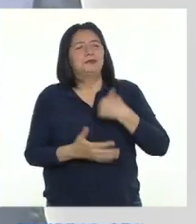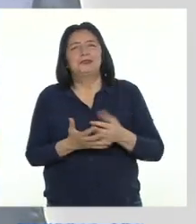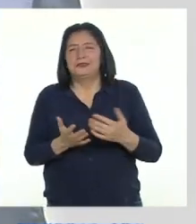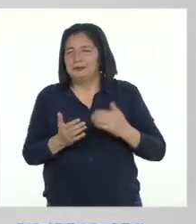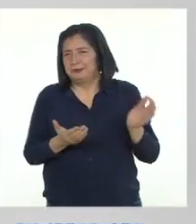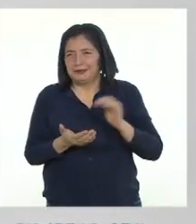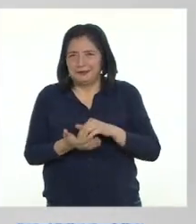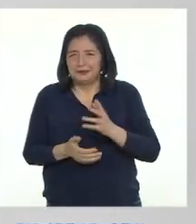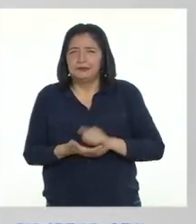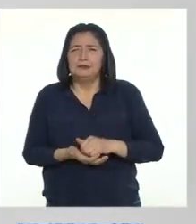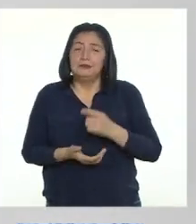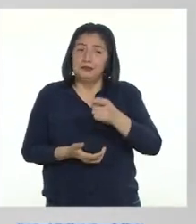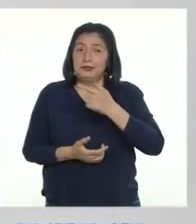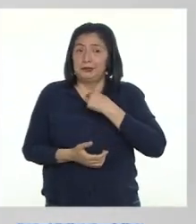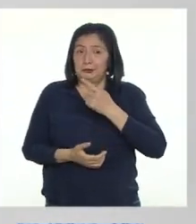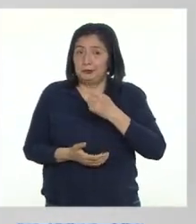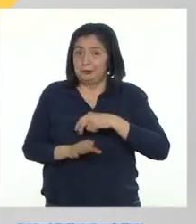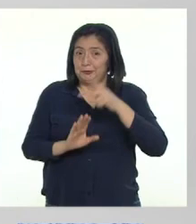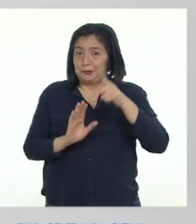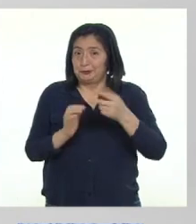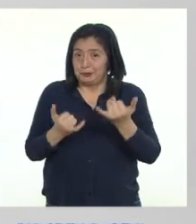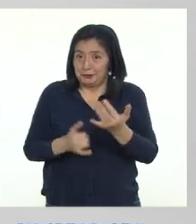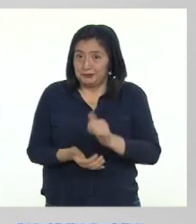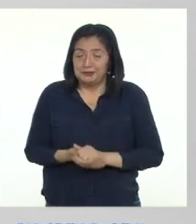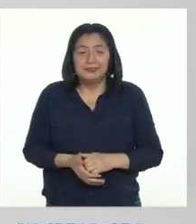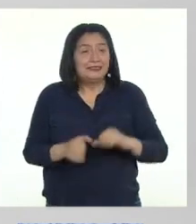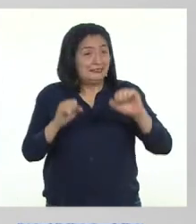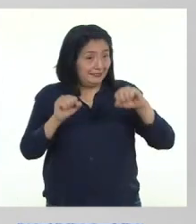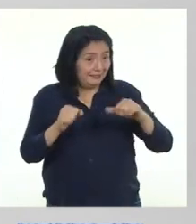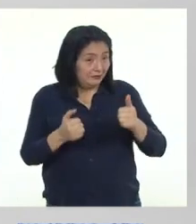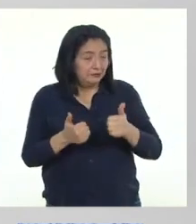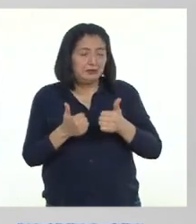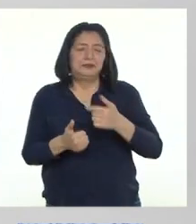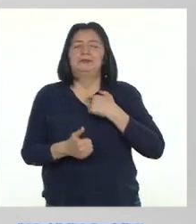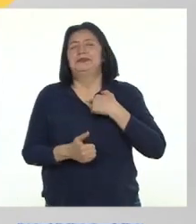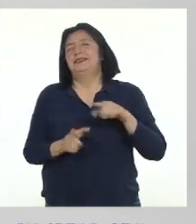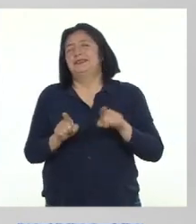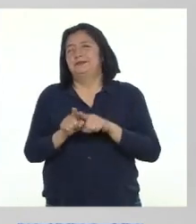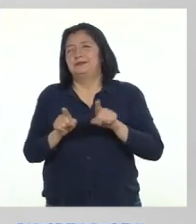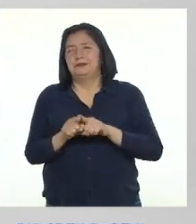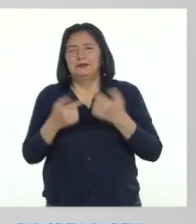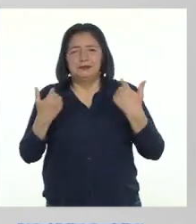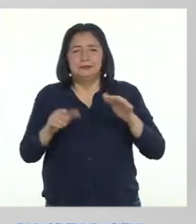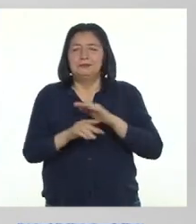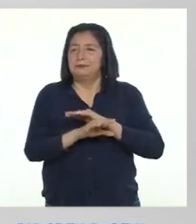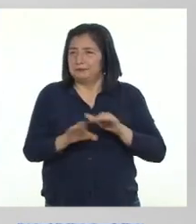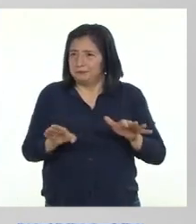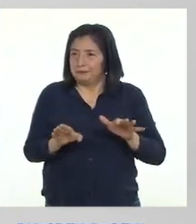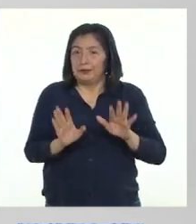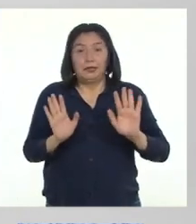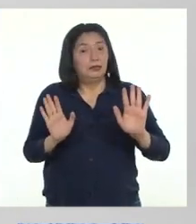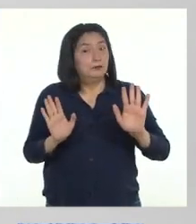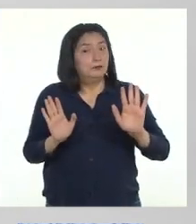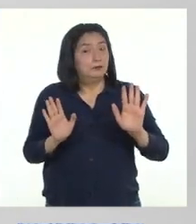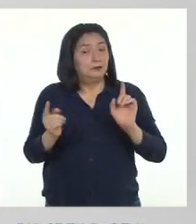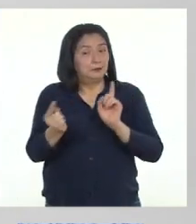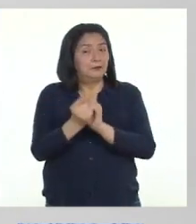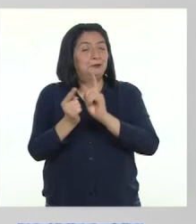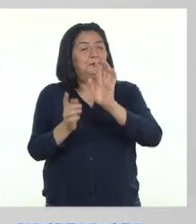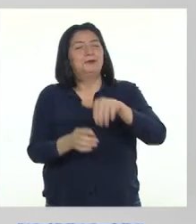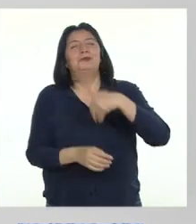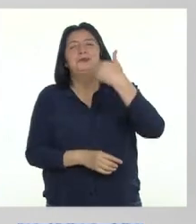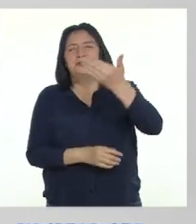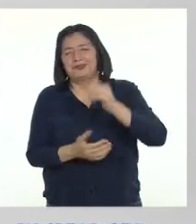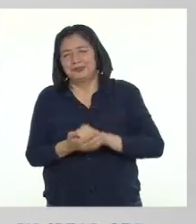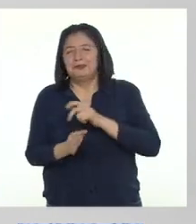más. ¿Les ha gustado el programa de hoy? ¡Sí! Sí, a mí también. Hemos acabado, pero nos vemos en el